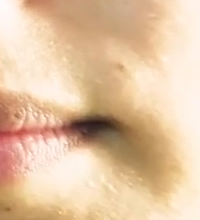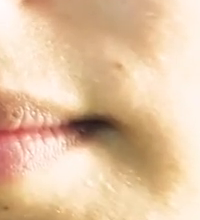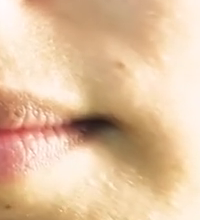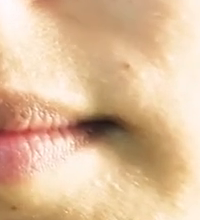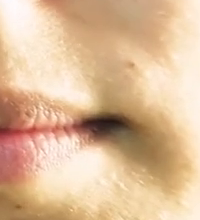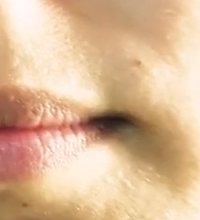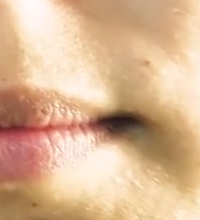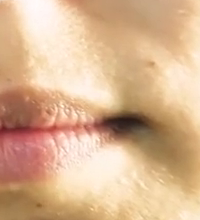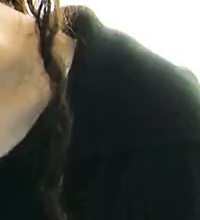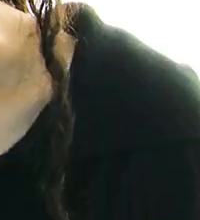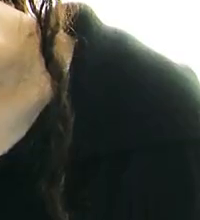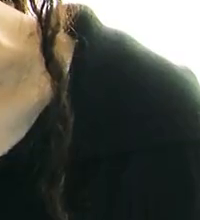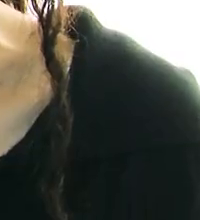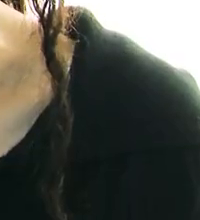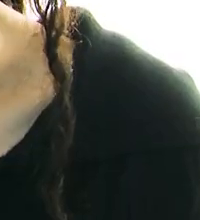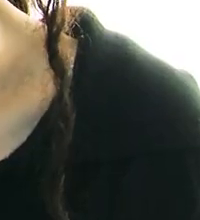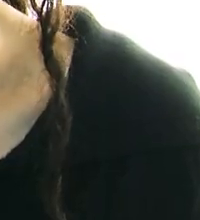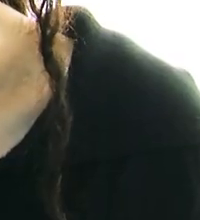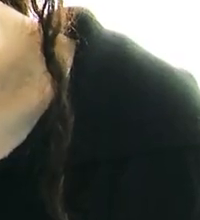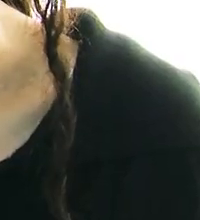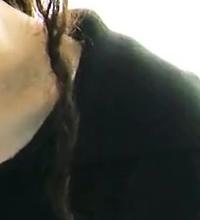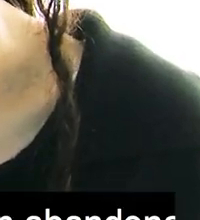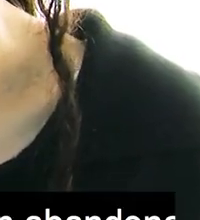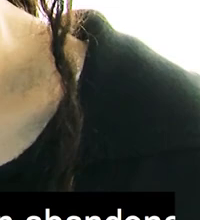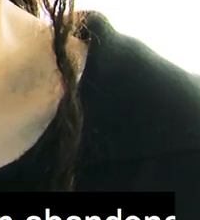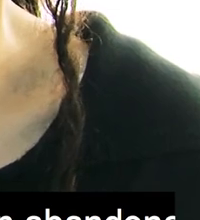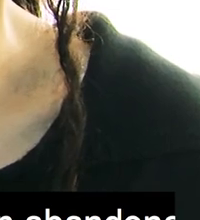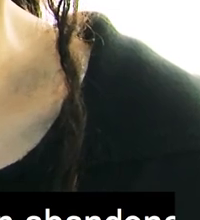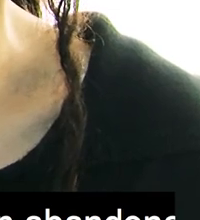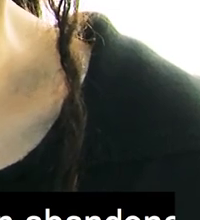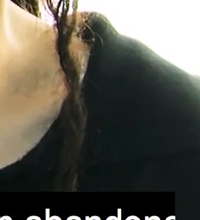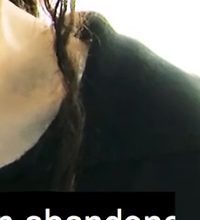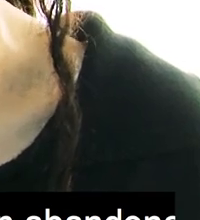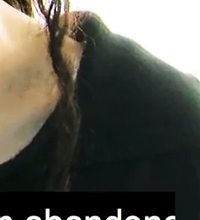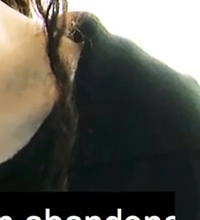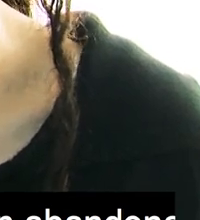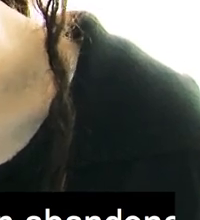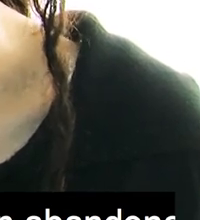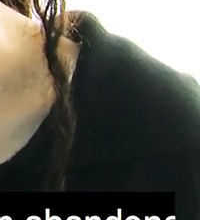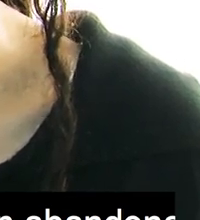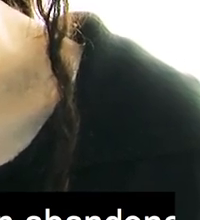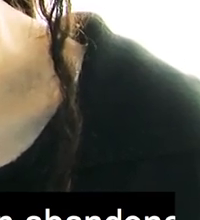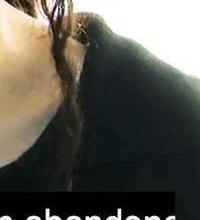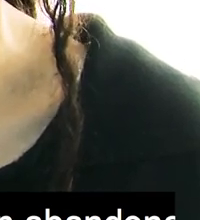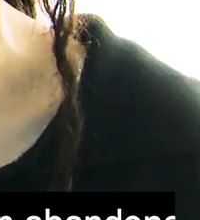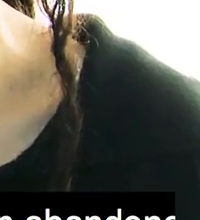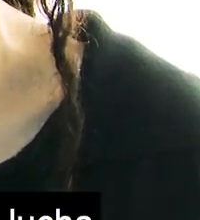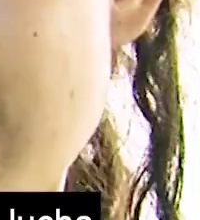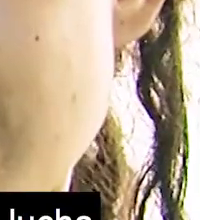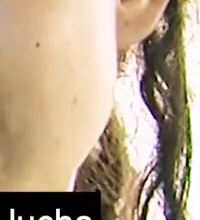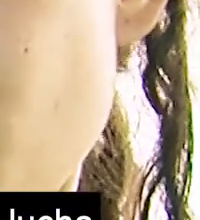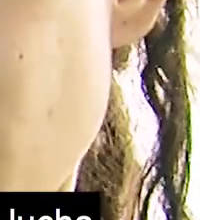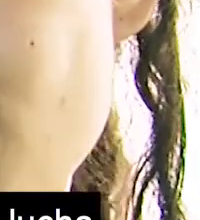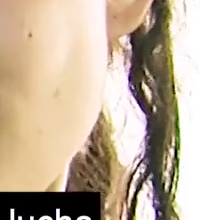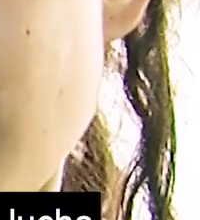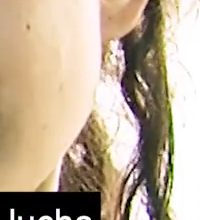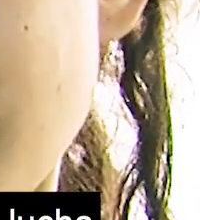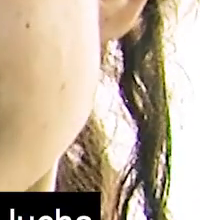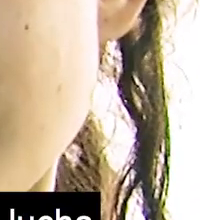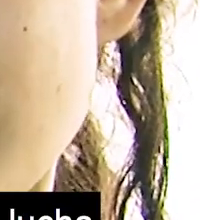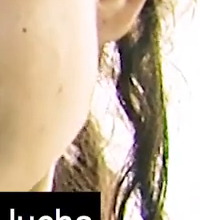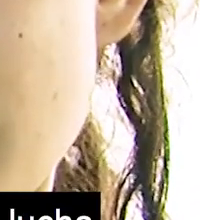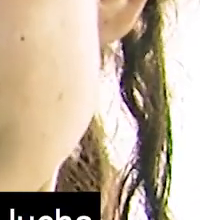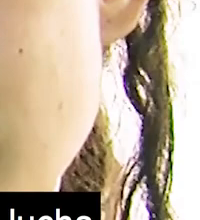continuar la lucha en un clima bastante complicado, pero que las comunidades han dicho que no la van a abandonar y que por eso